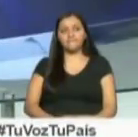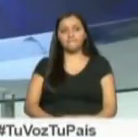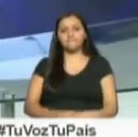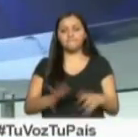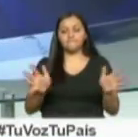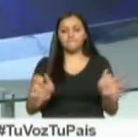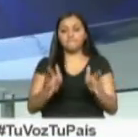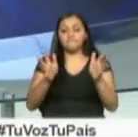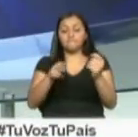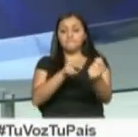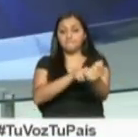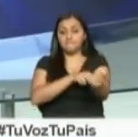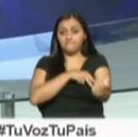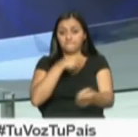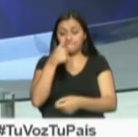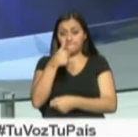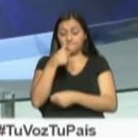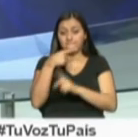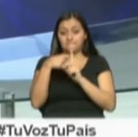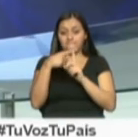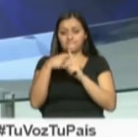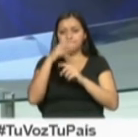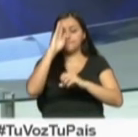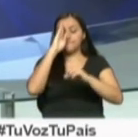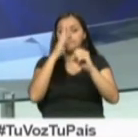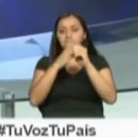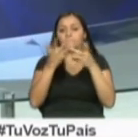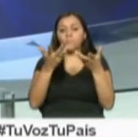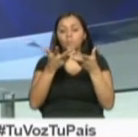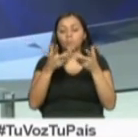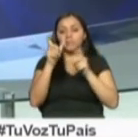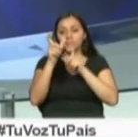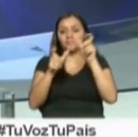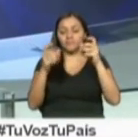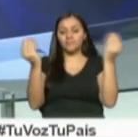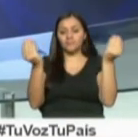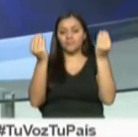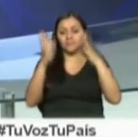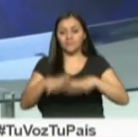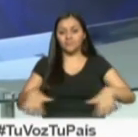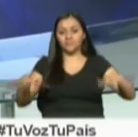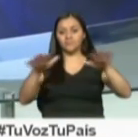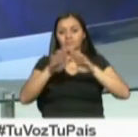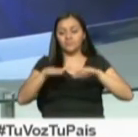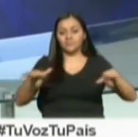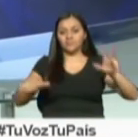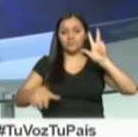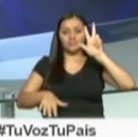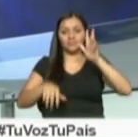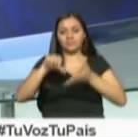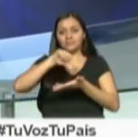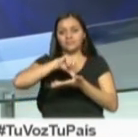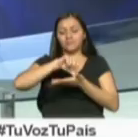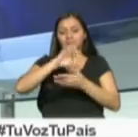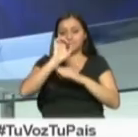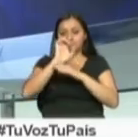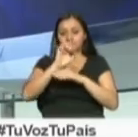Promover buenos hábitos en la ciudadanía es el objetivo de la movilización realizada por estudiantes de tres ciudades del Ecuador.